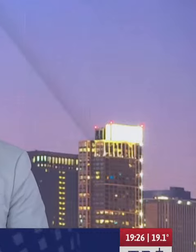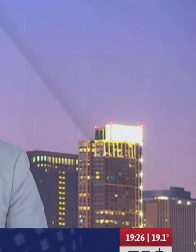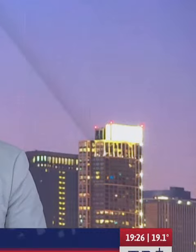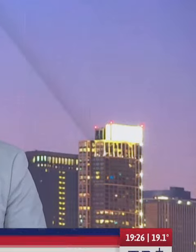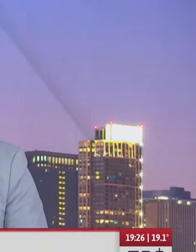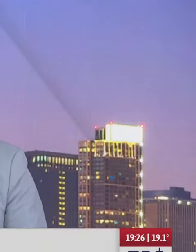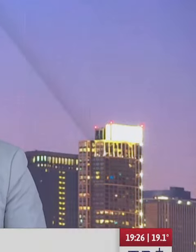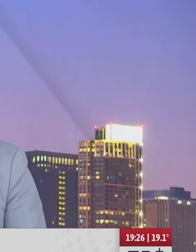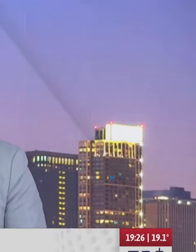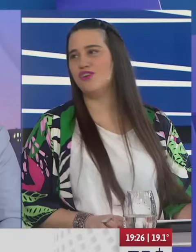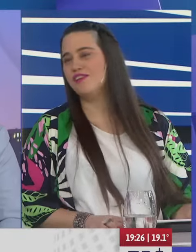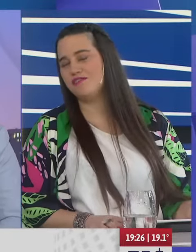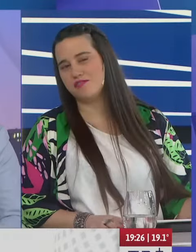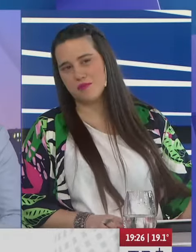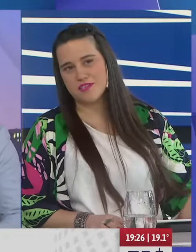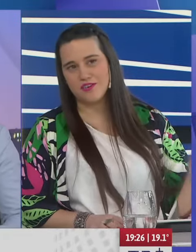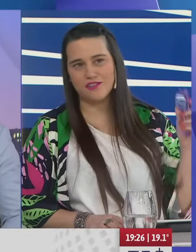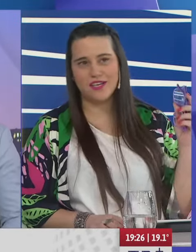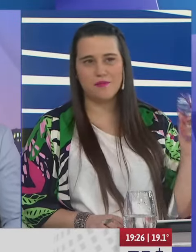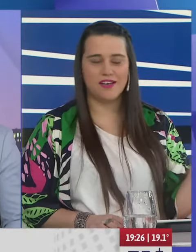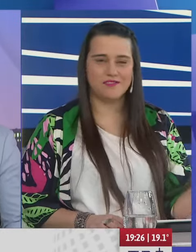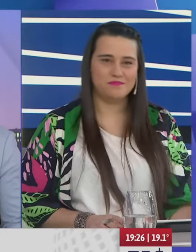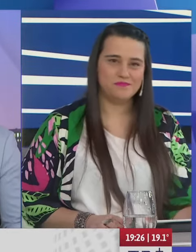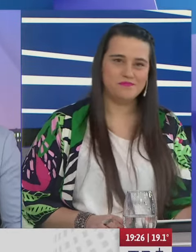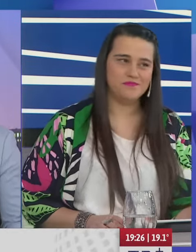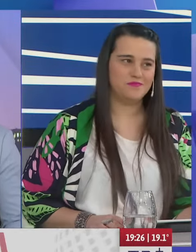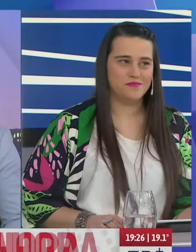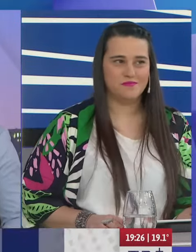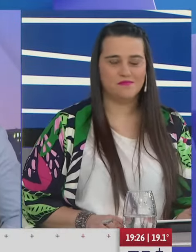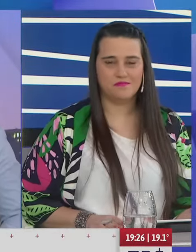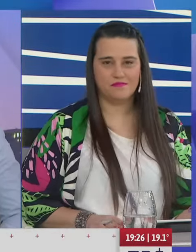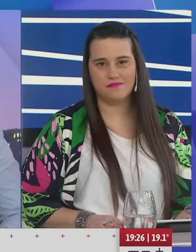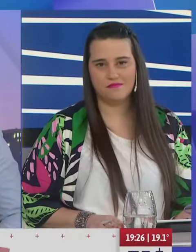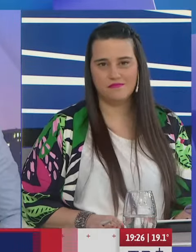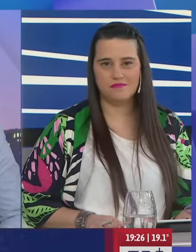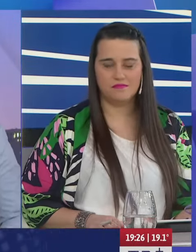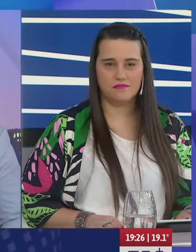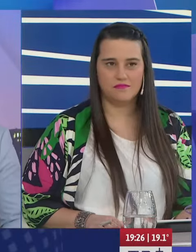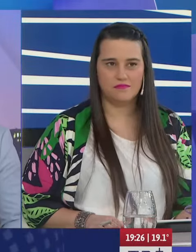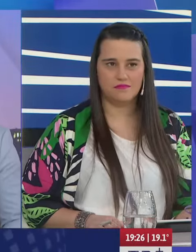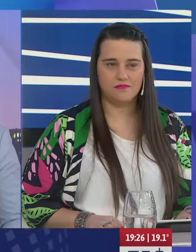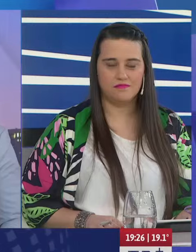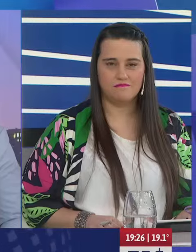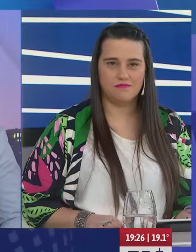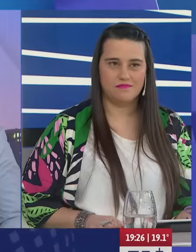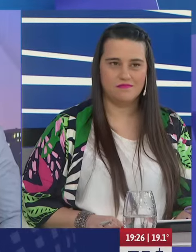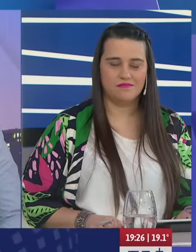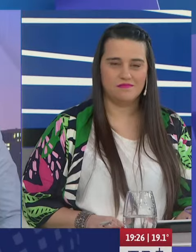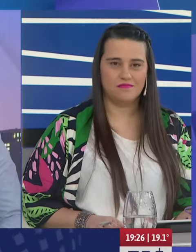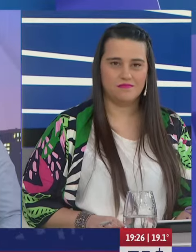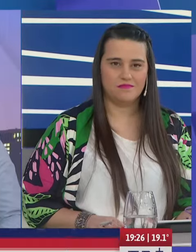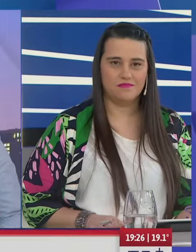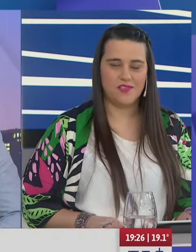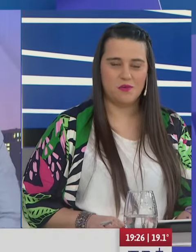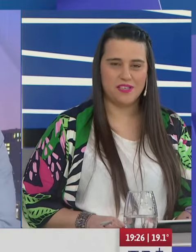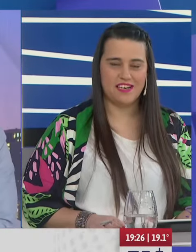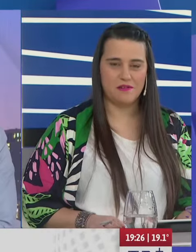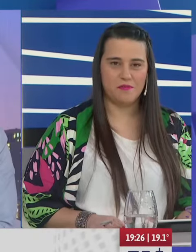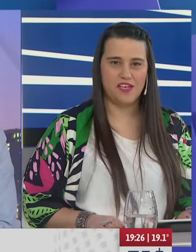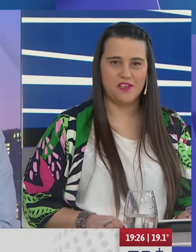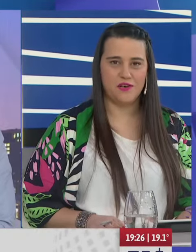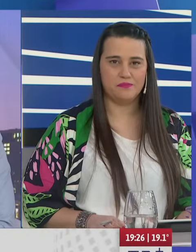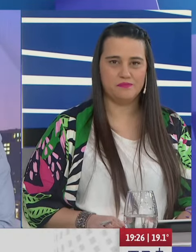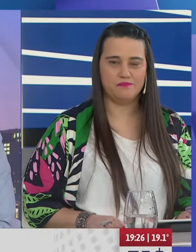De los senadores, ¿no? Uy, que tiene se un montón de información, Damián. Sobre los precios, sobre la canasta familiar. Damián, buenas tardes, noches, ¿cómo va? ¿Cómo